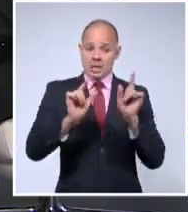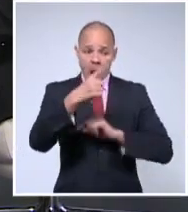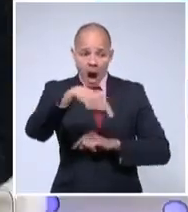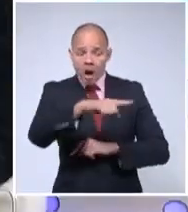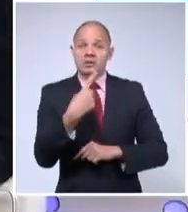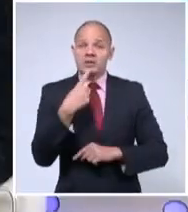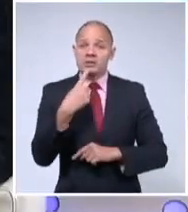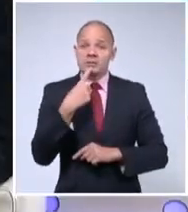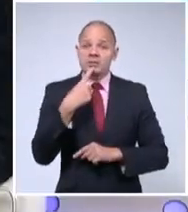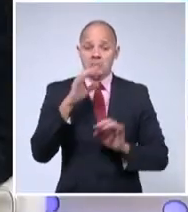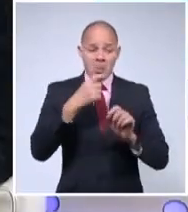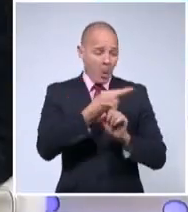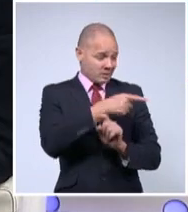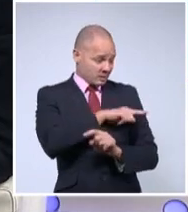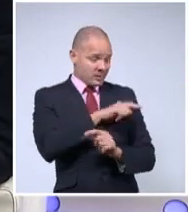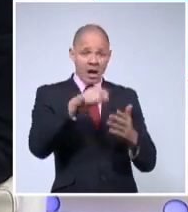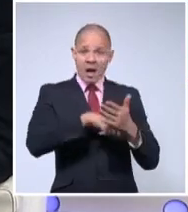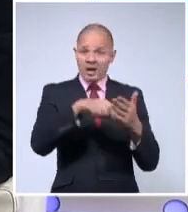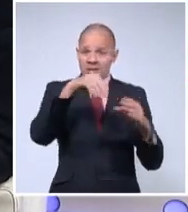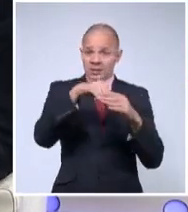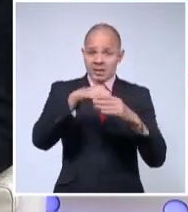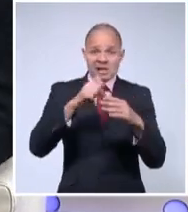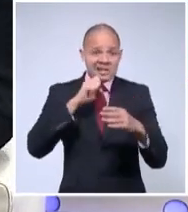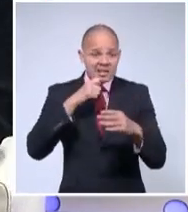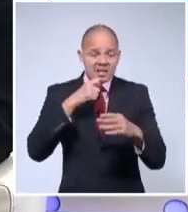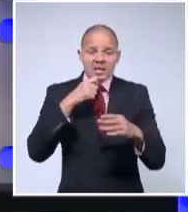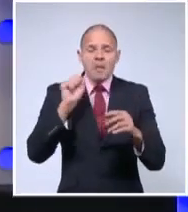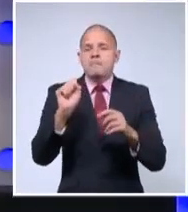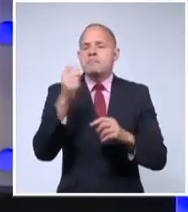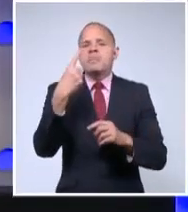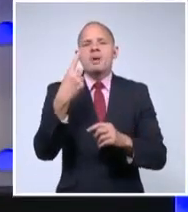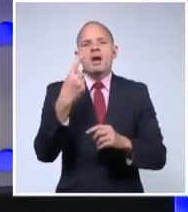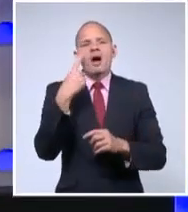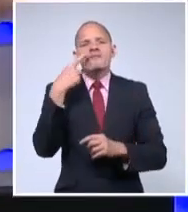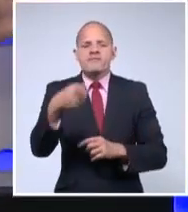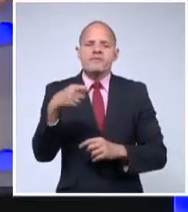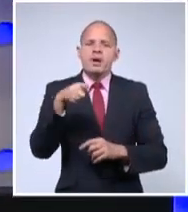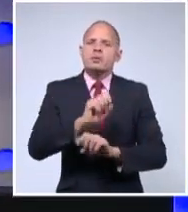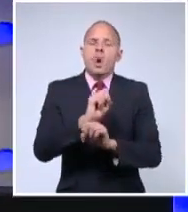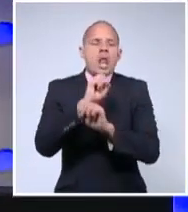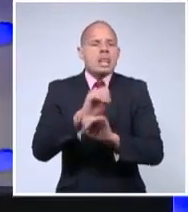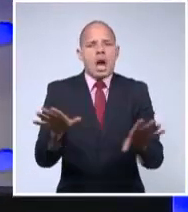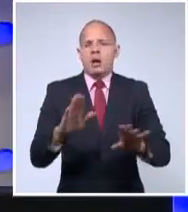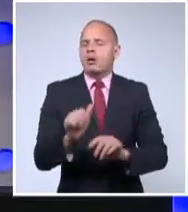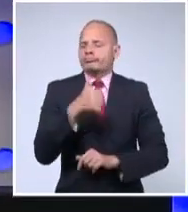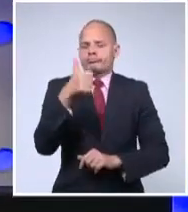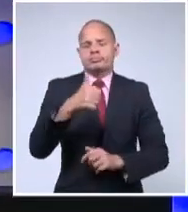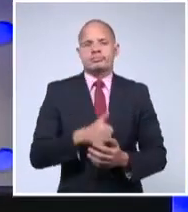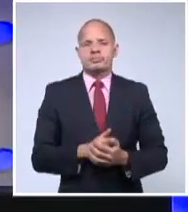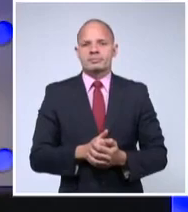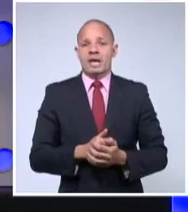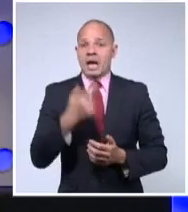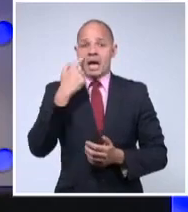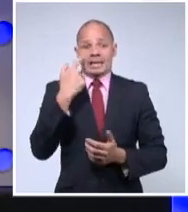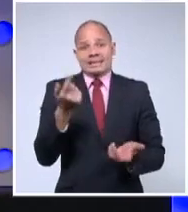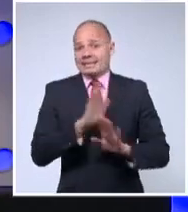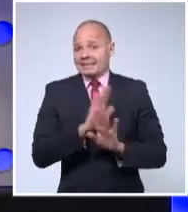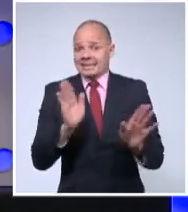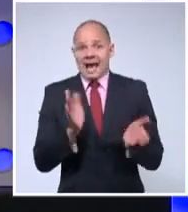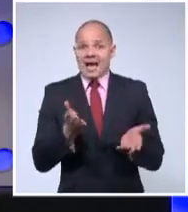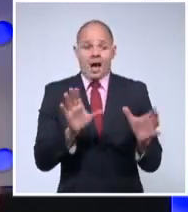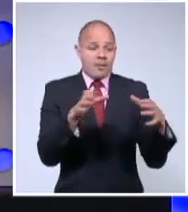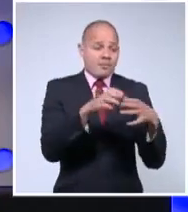que se muestran son totalmente legítimos. Un ganador, claro, candidato del Partido Demócrata, y un perdedor, claro, el candidato del